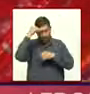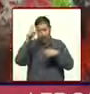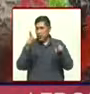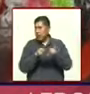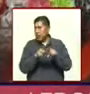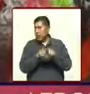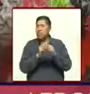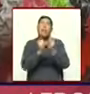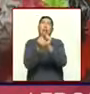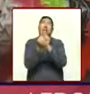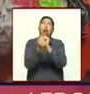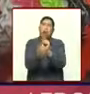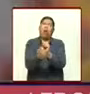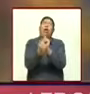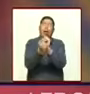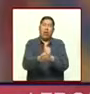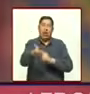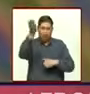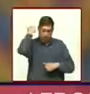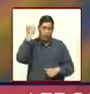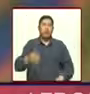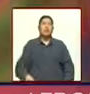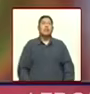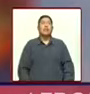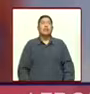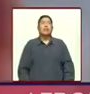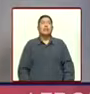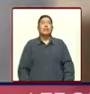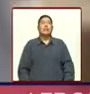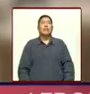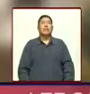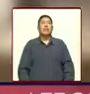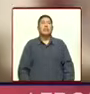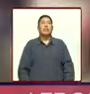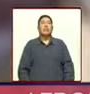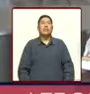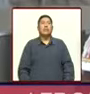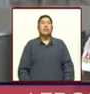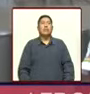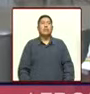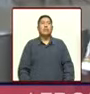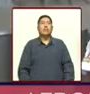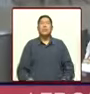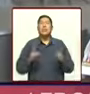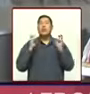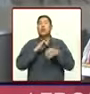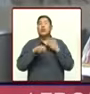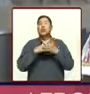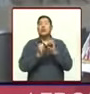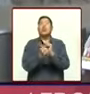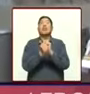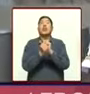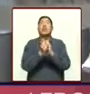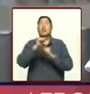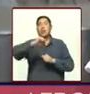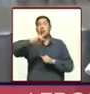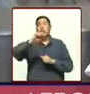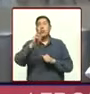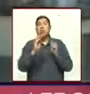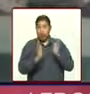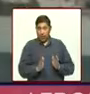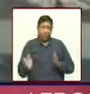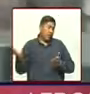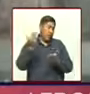hermanos que fueron esclavos también antes. se supone que todos los esclavos africanos que llegaron